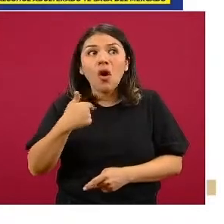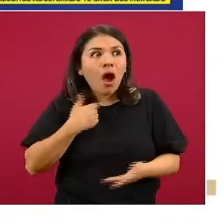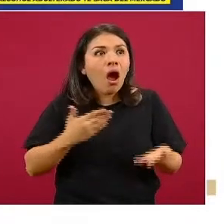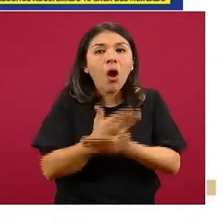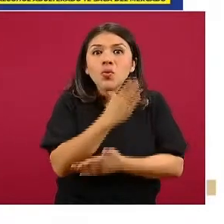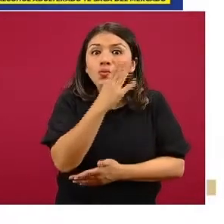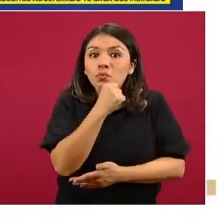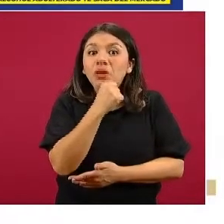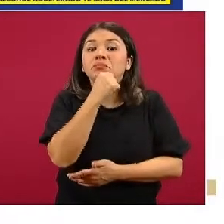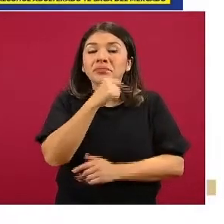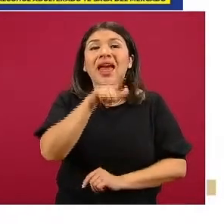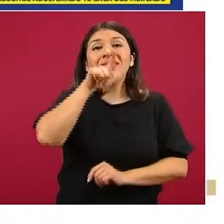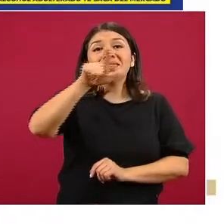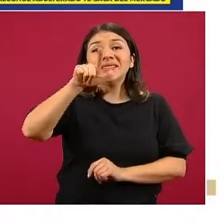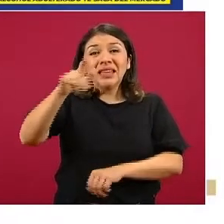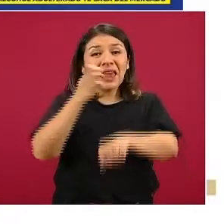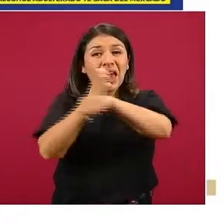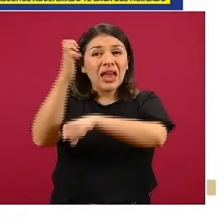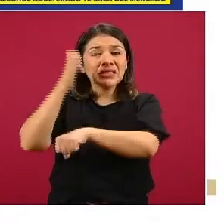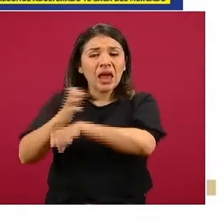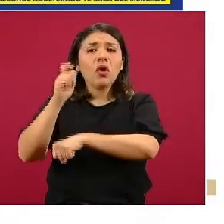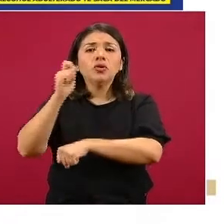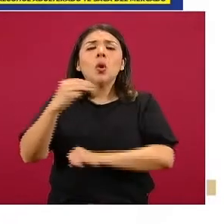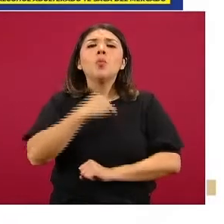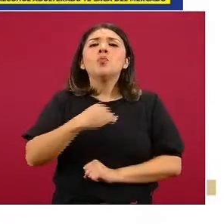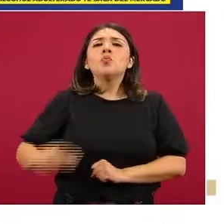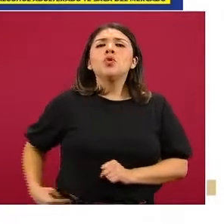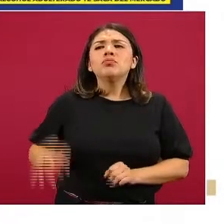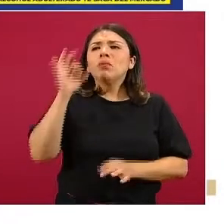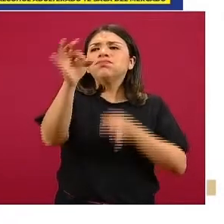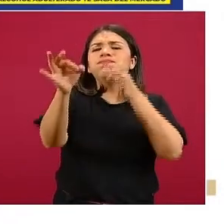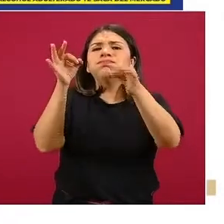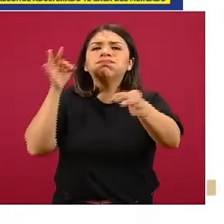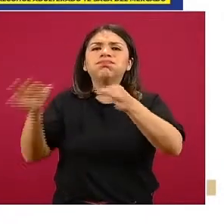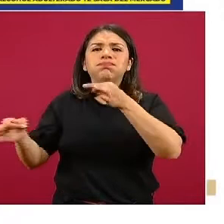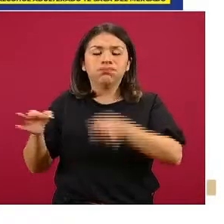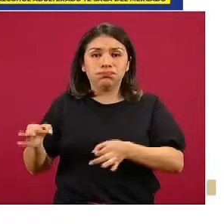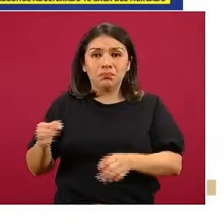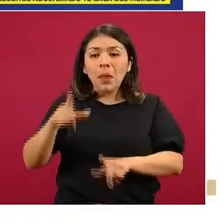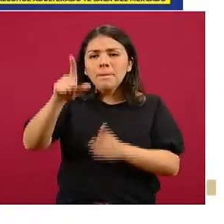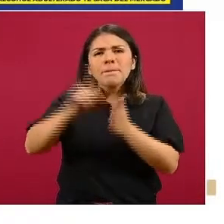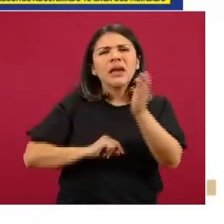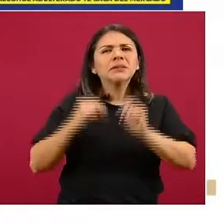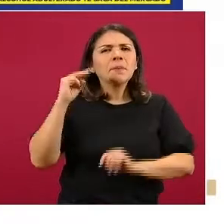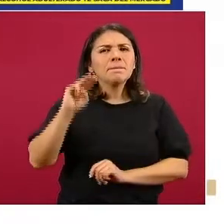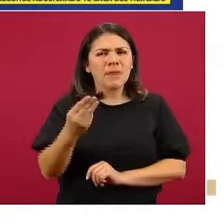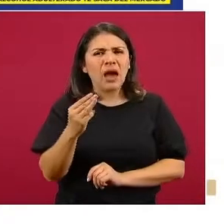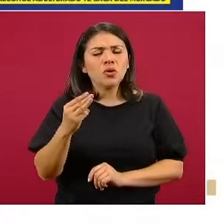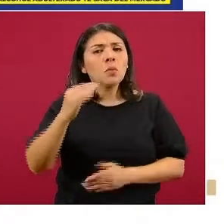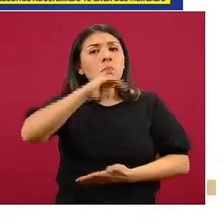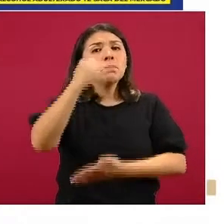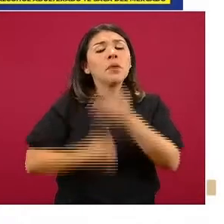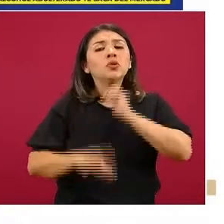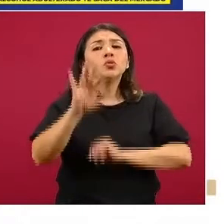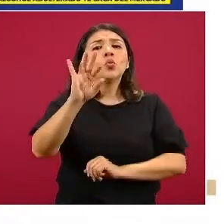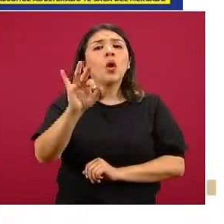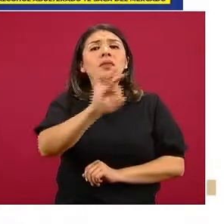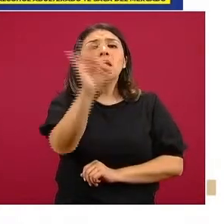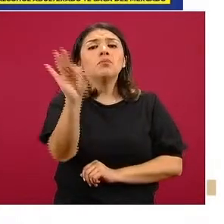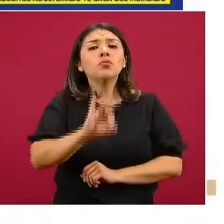y 17 entidades lo hicieron a nivel municipal. Durante el mes de mayo se redujo hasta